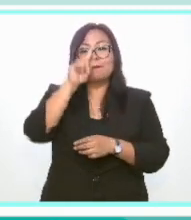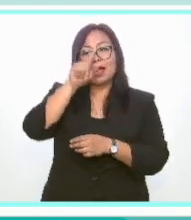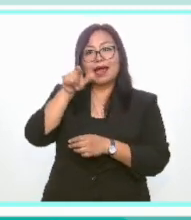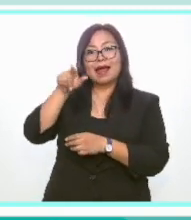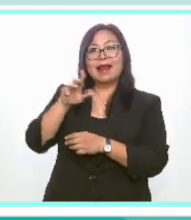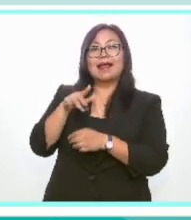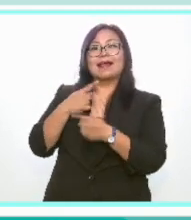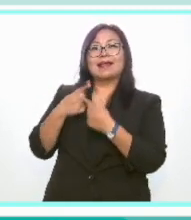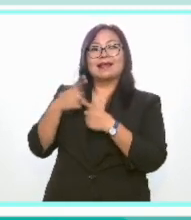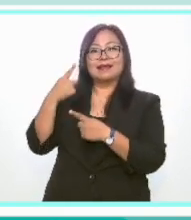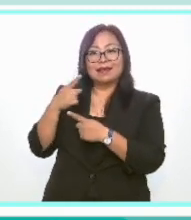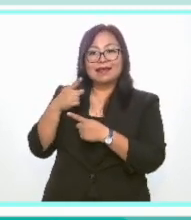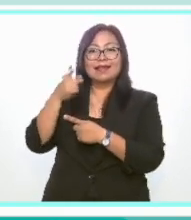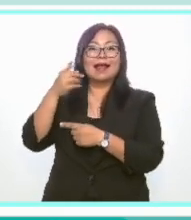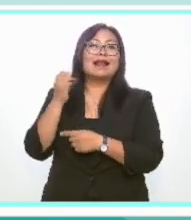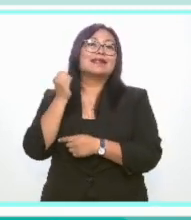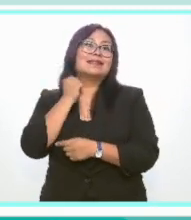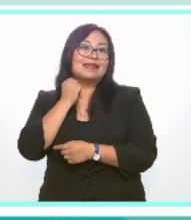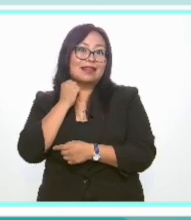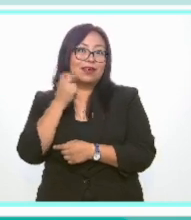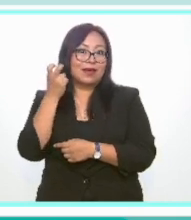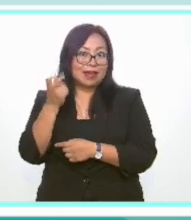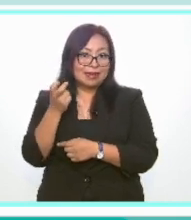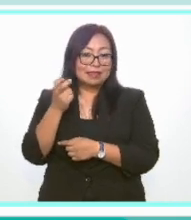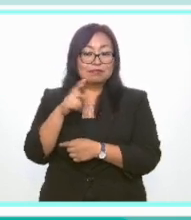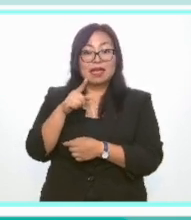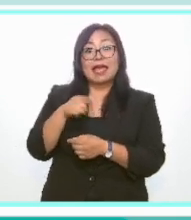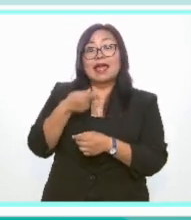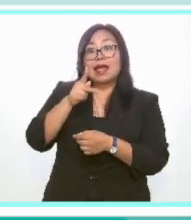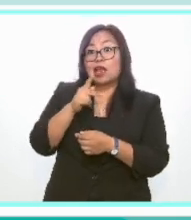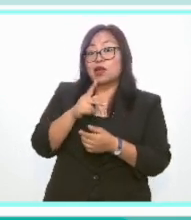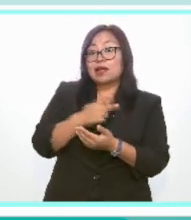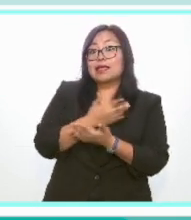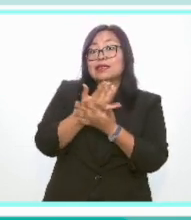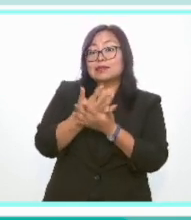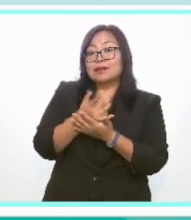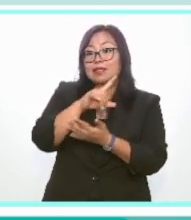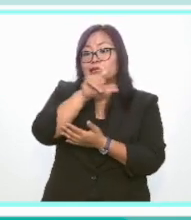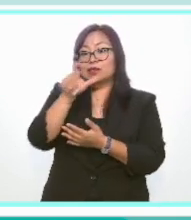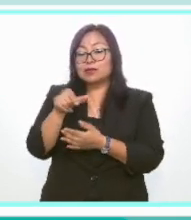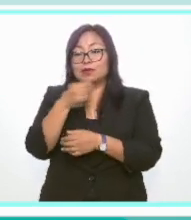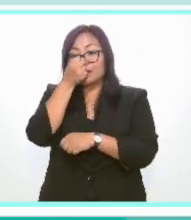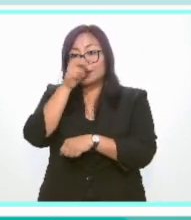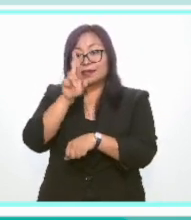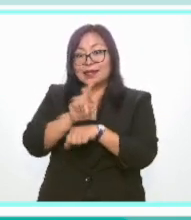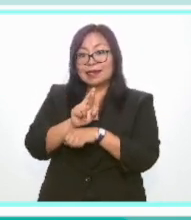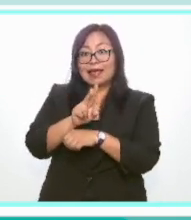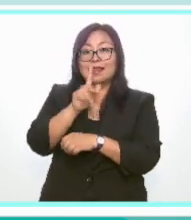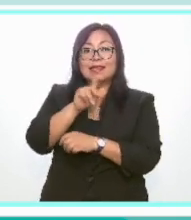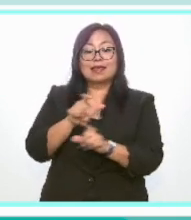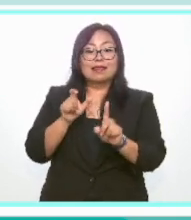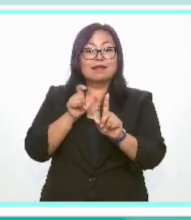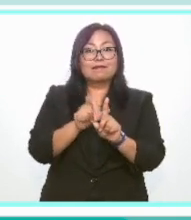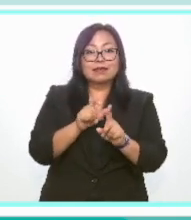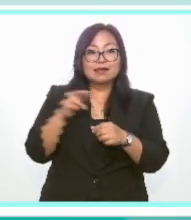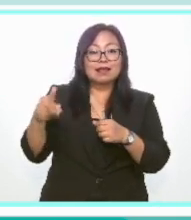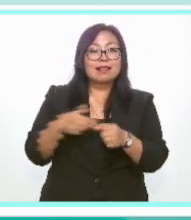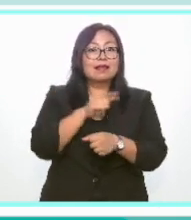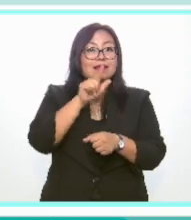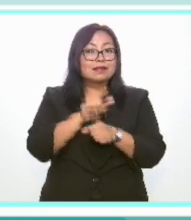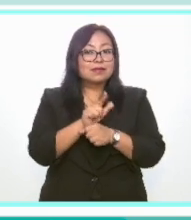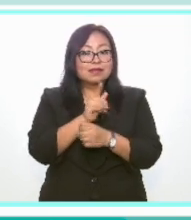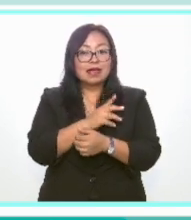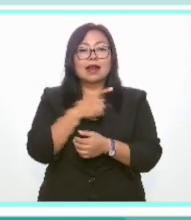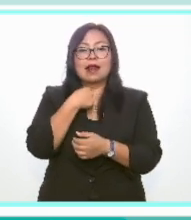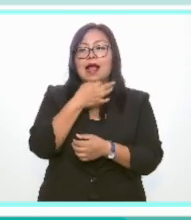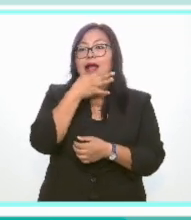al ejecutivo Federal por conducto de la Secretaría de Seguridad y protección ciudadana y de la secretaría de la defensa nacional es decir